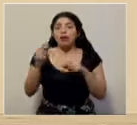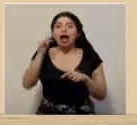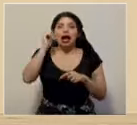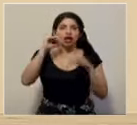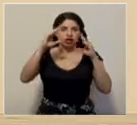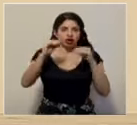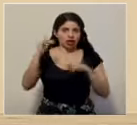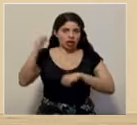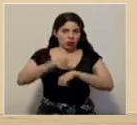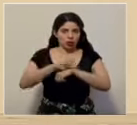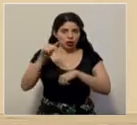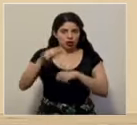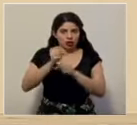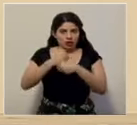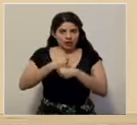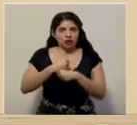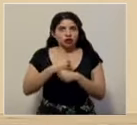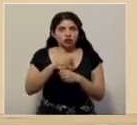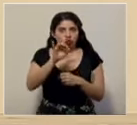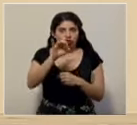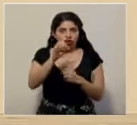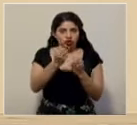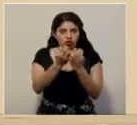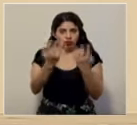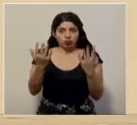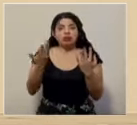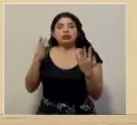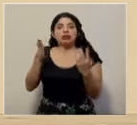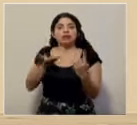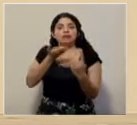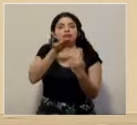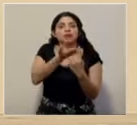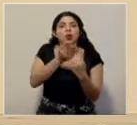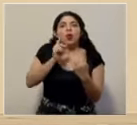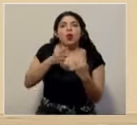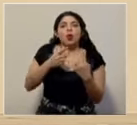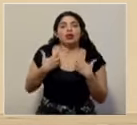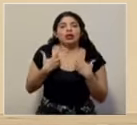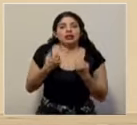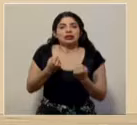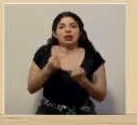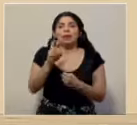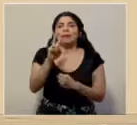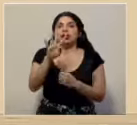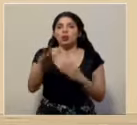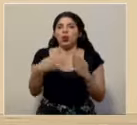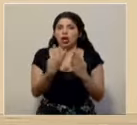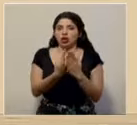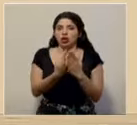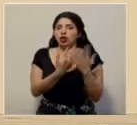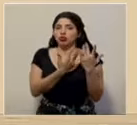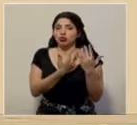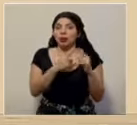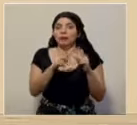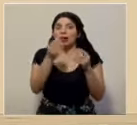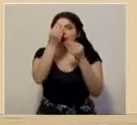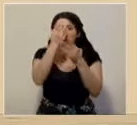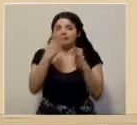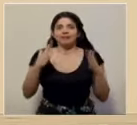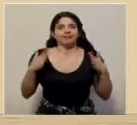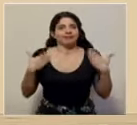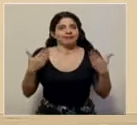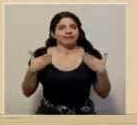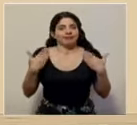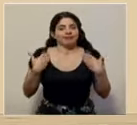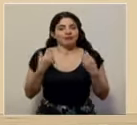anoche. Esas personas recibieron una orden sanitaria de 24 horas y quiero reportar con mucha alegría también, con